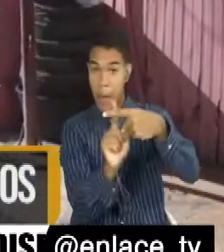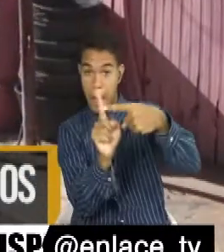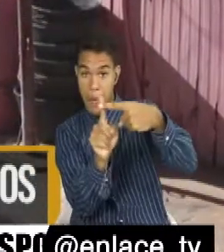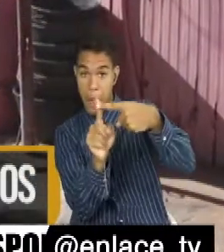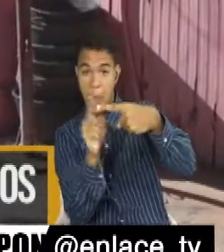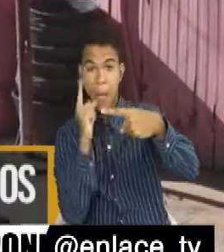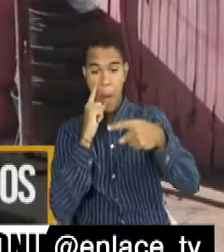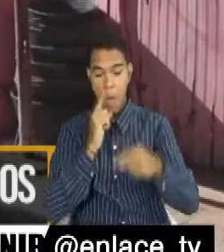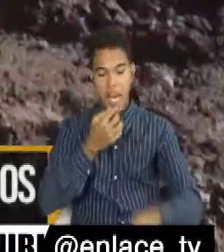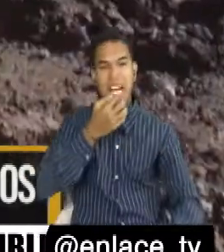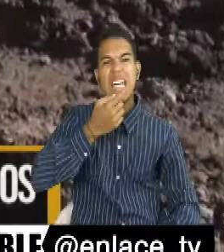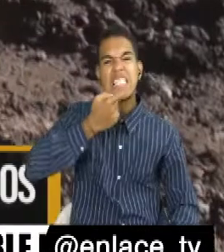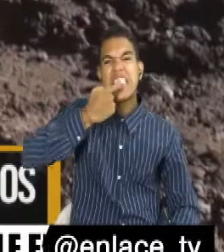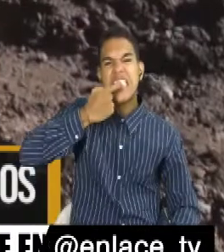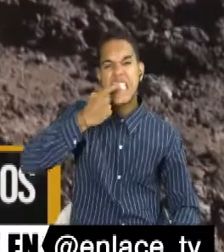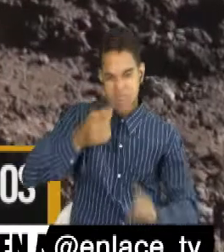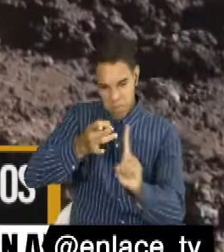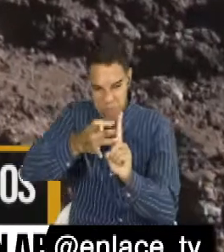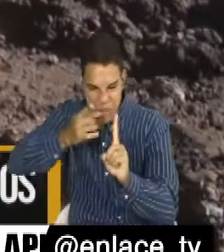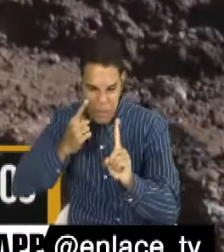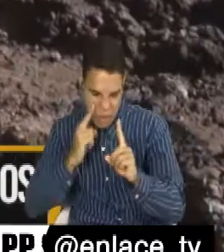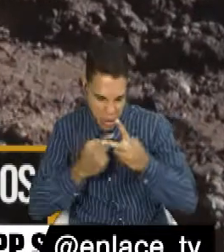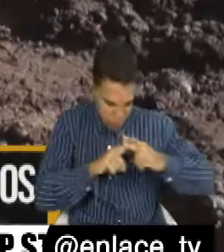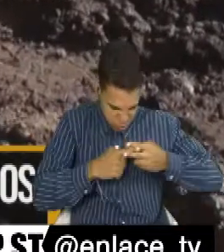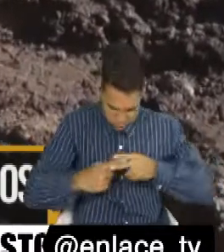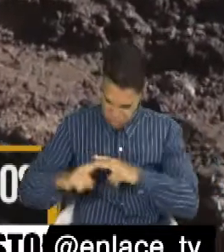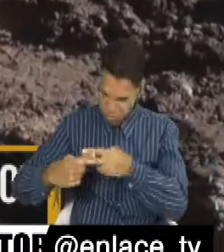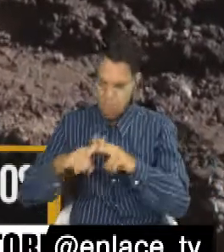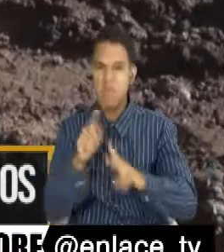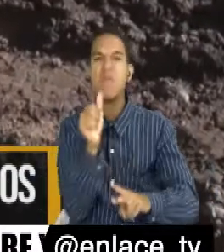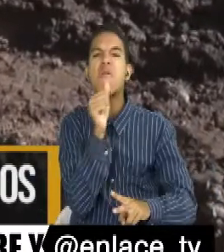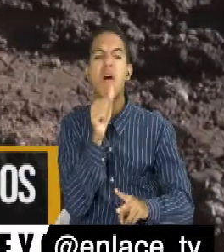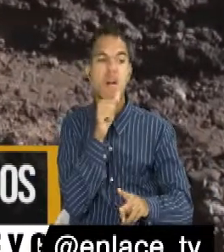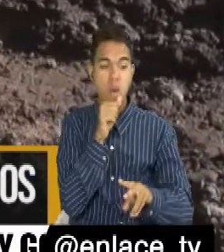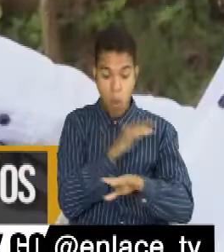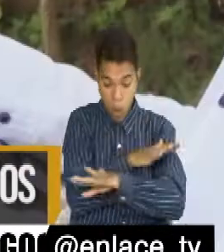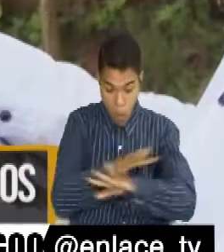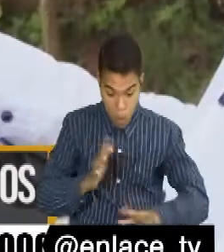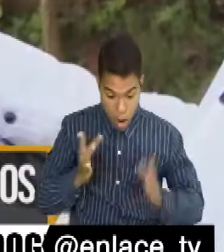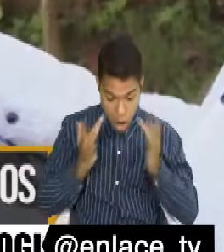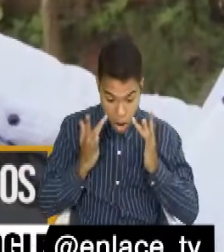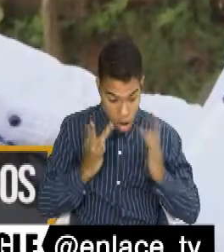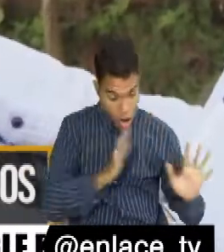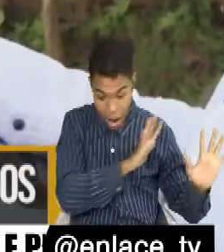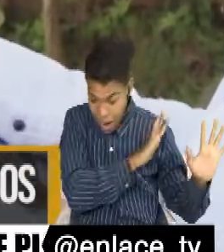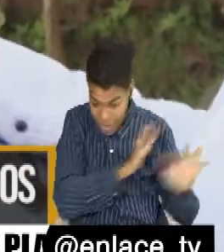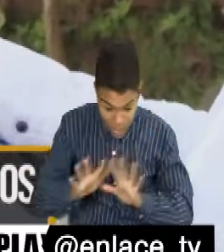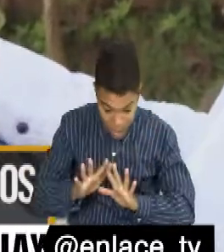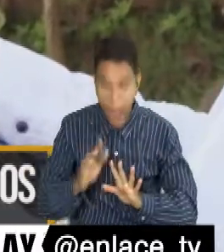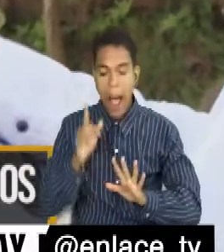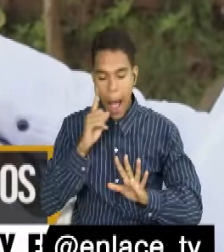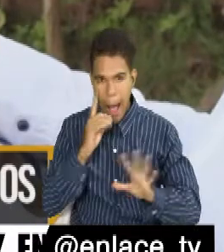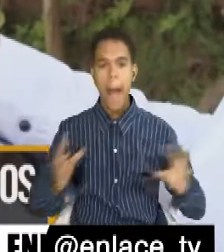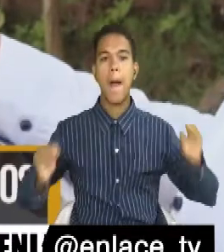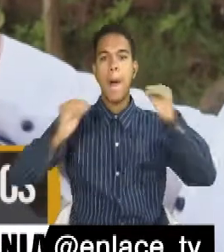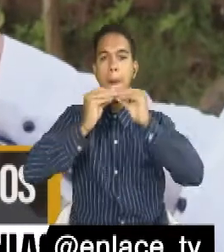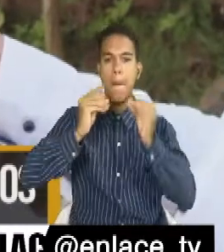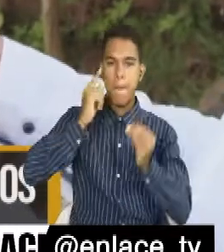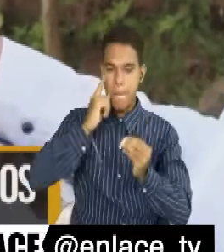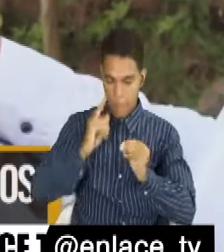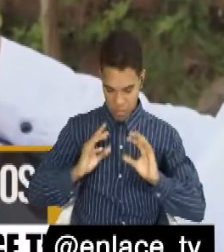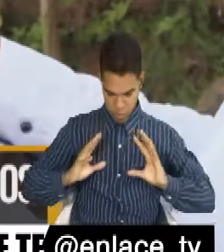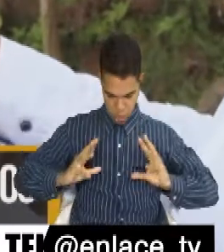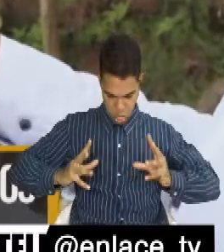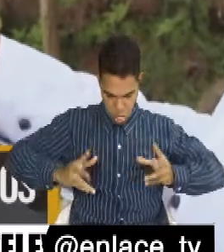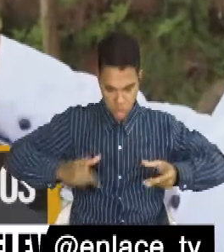del alcantarillado, de las obras de salinización. Una vez terminemos esta, proseguimos con lo que es la pavimentación a través